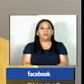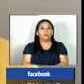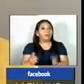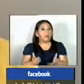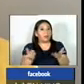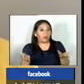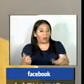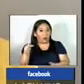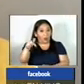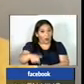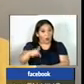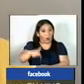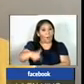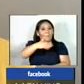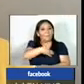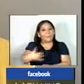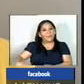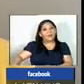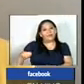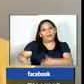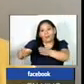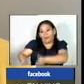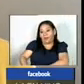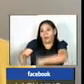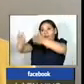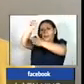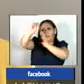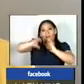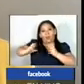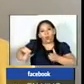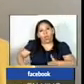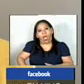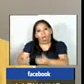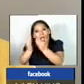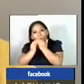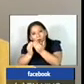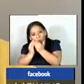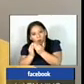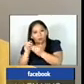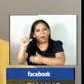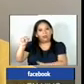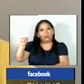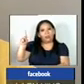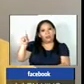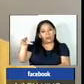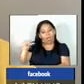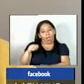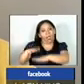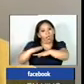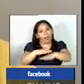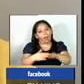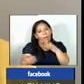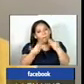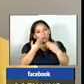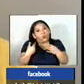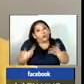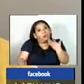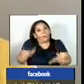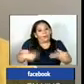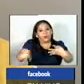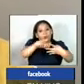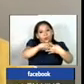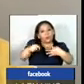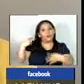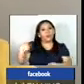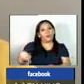Hoy, el presidente de ANDA aclaró sobre la supuesta suspensión del servicio de agua potable que estaría prevista para noviembre. El